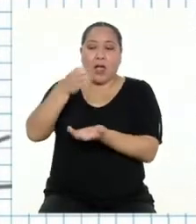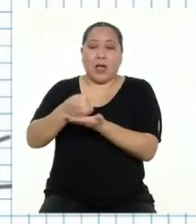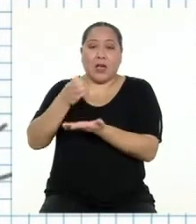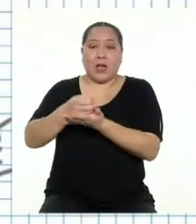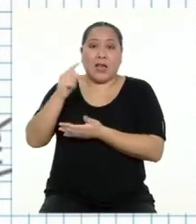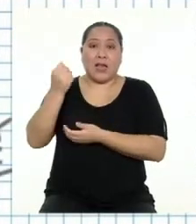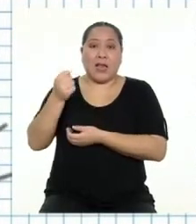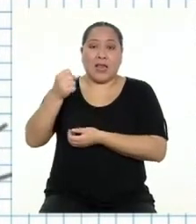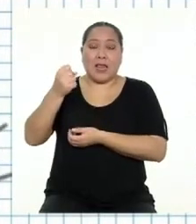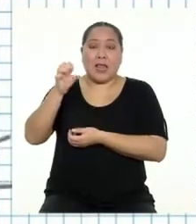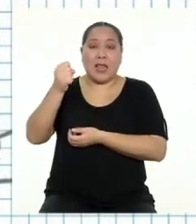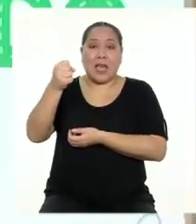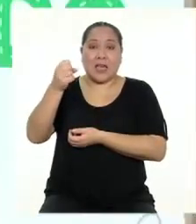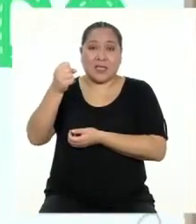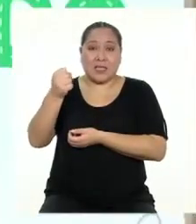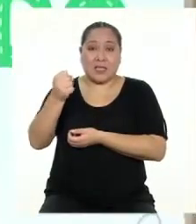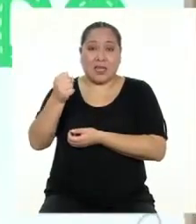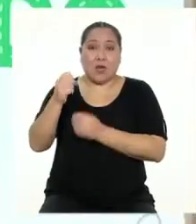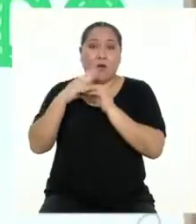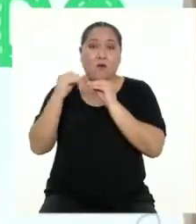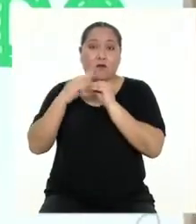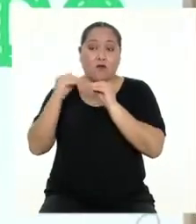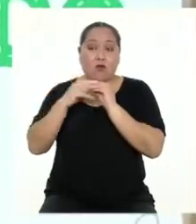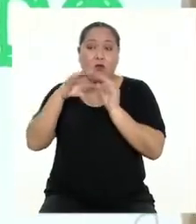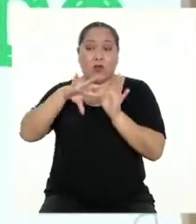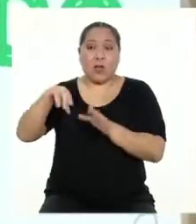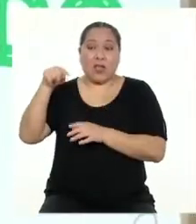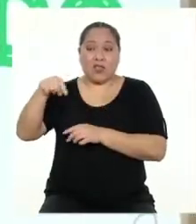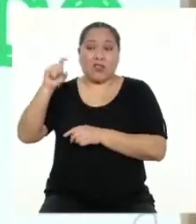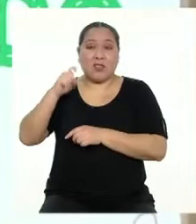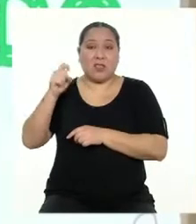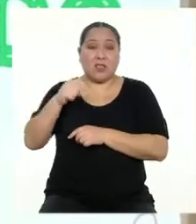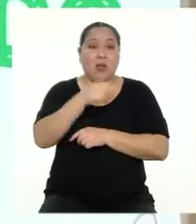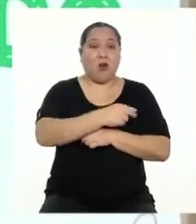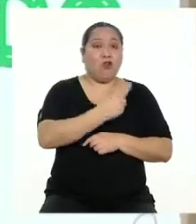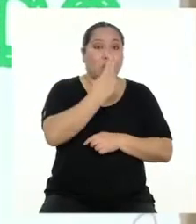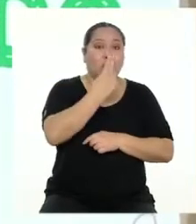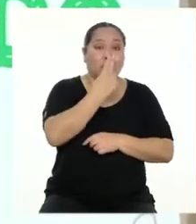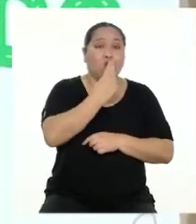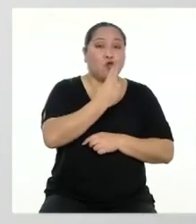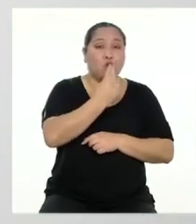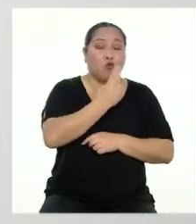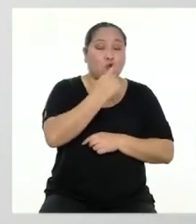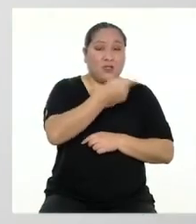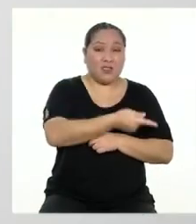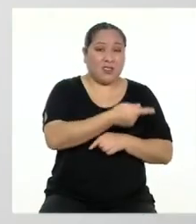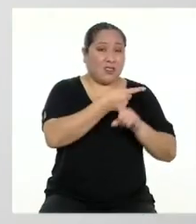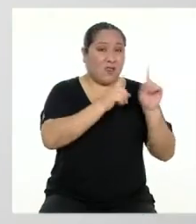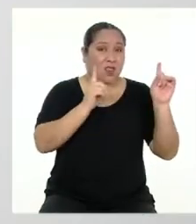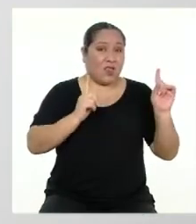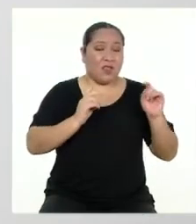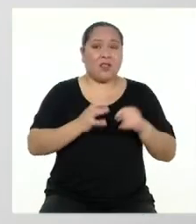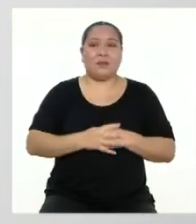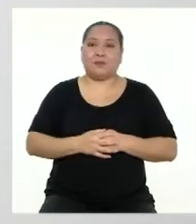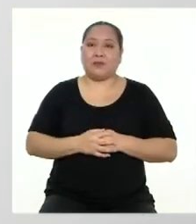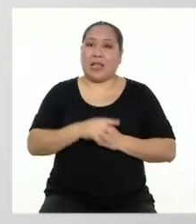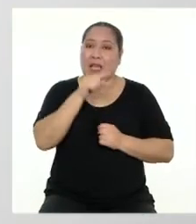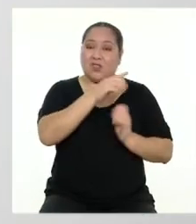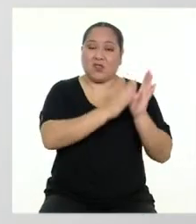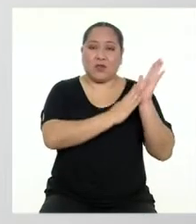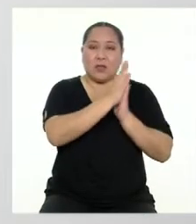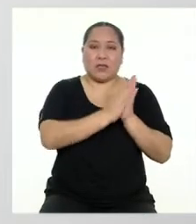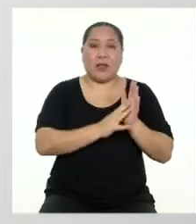que tu golosina y tu gaseosa. Unos son una necesidad y otros son un deseo. Las personas necesitamos